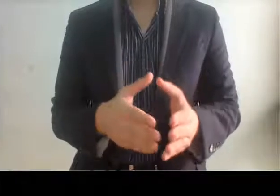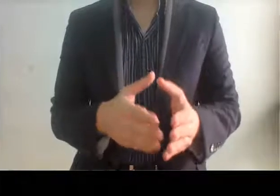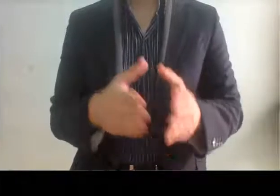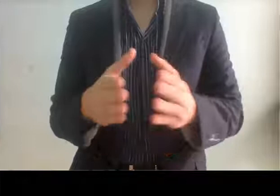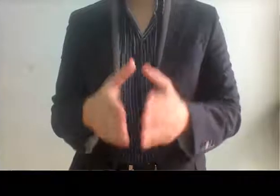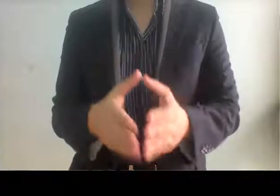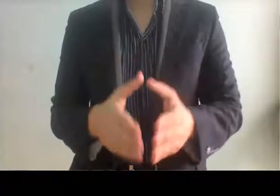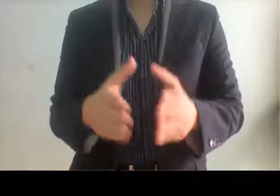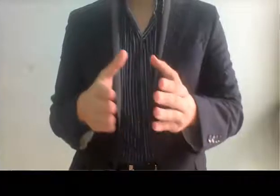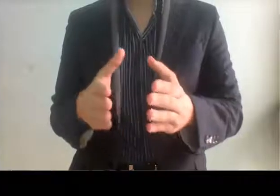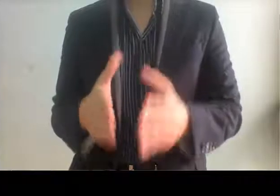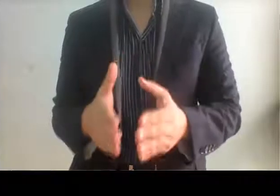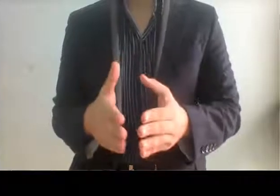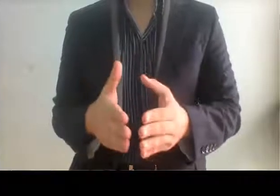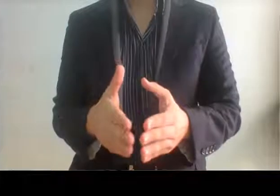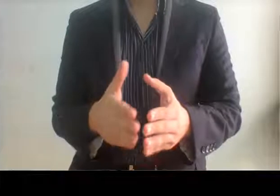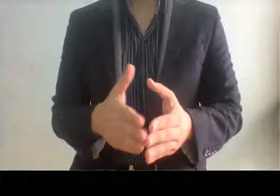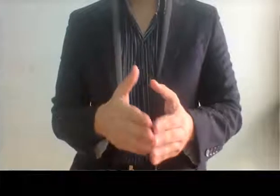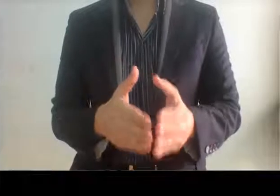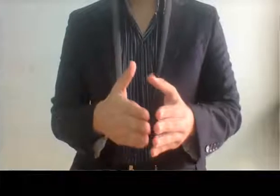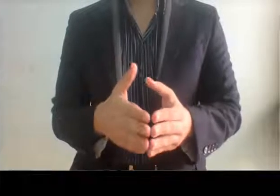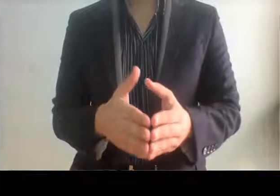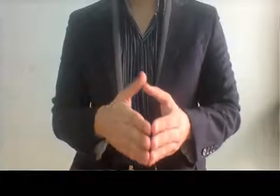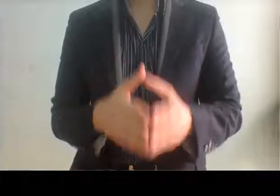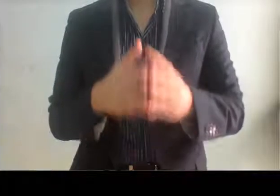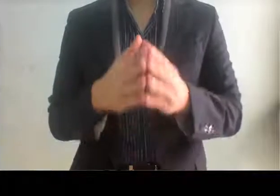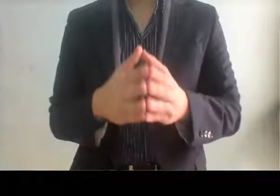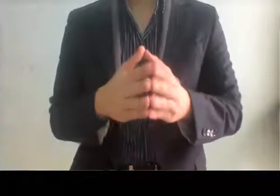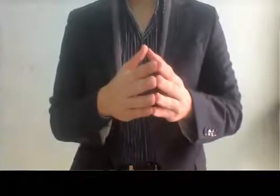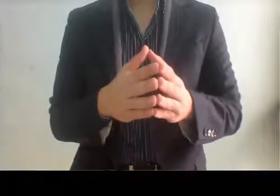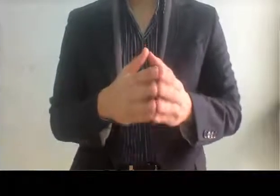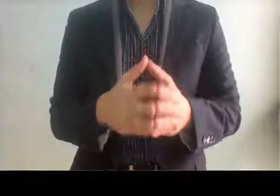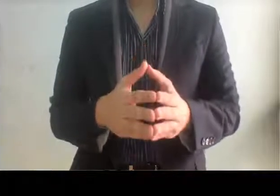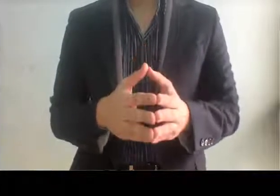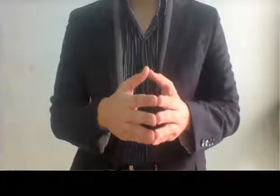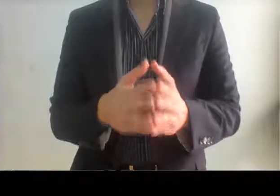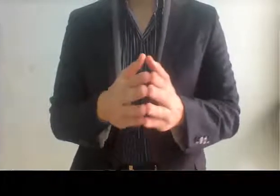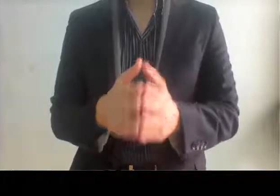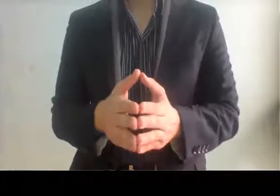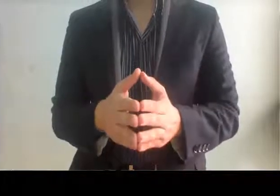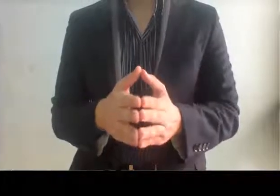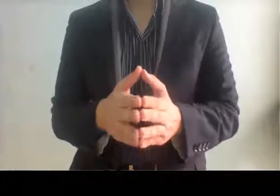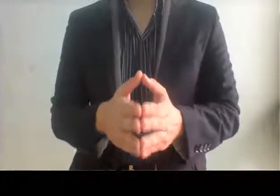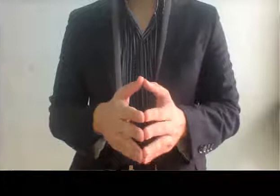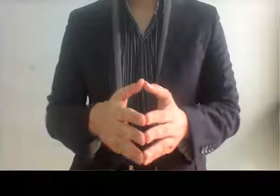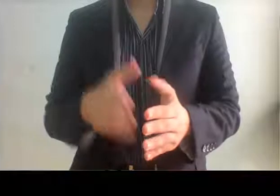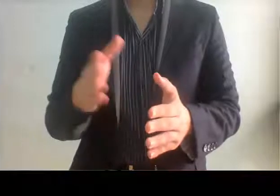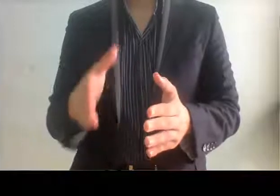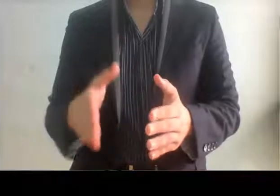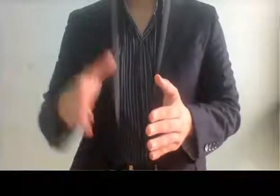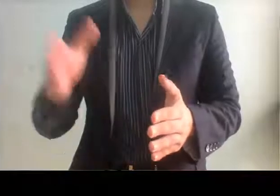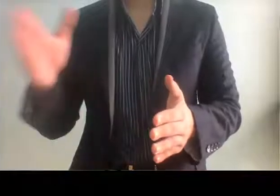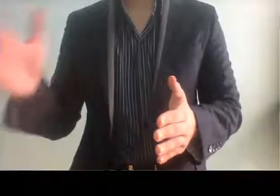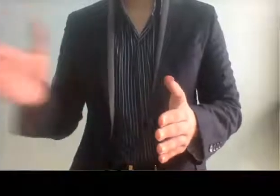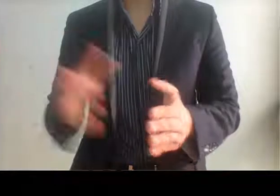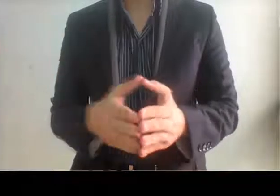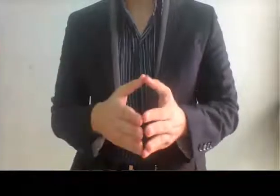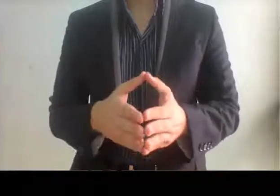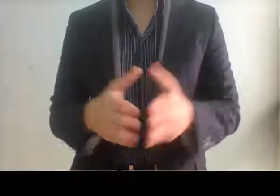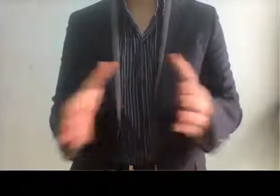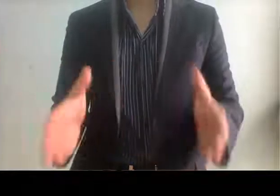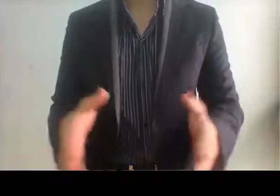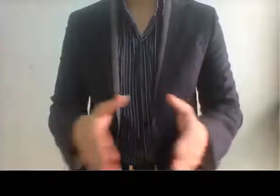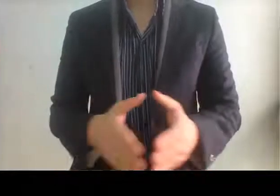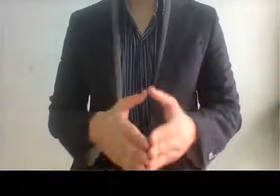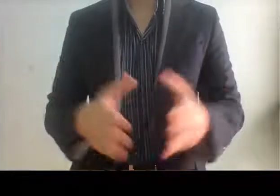entre 200 mil y 300 mil pesos. Ahora ustedes comparen estos 200 mil o 300 mil pesos con un millón a un millón y medio de